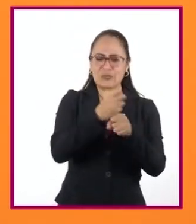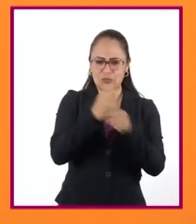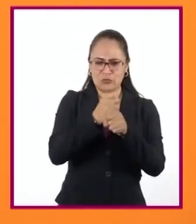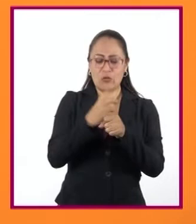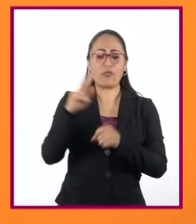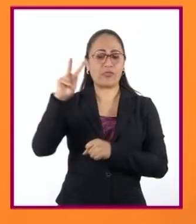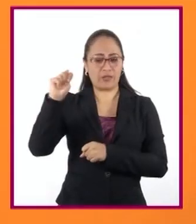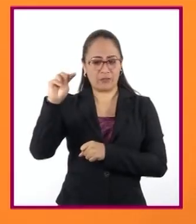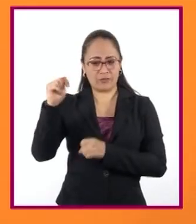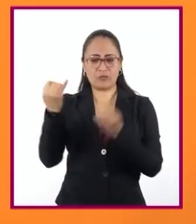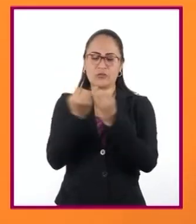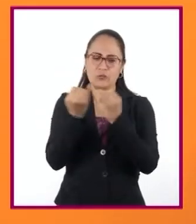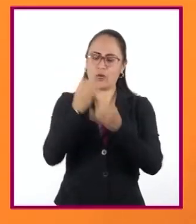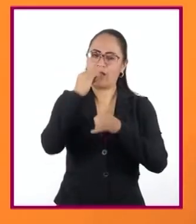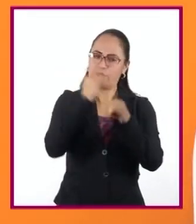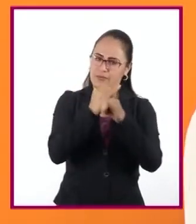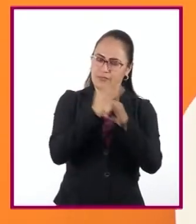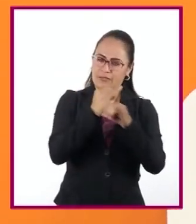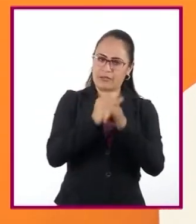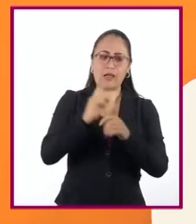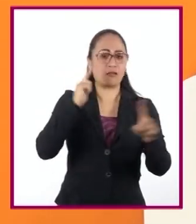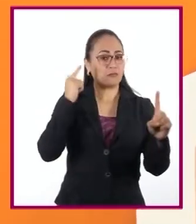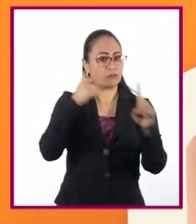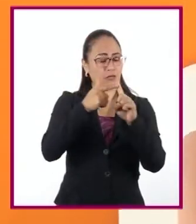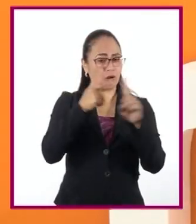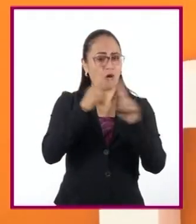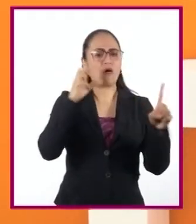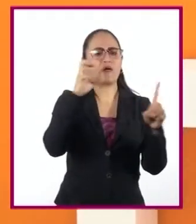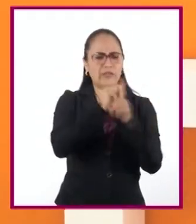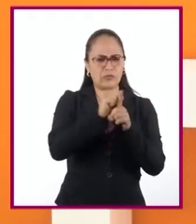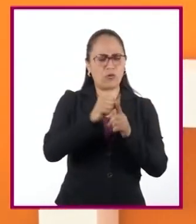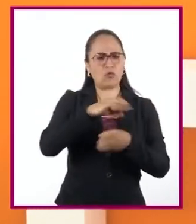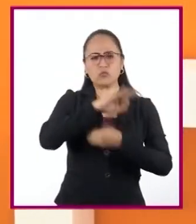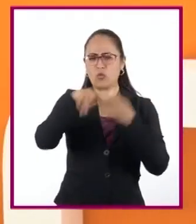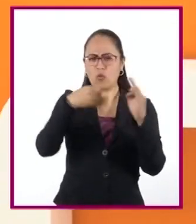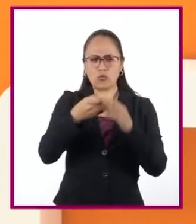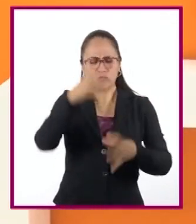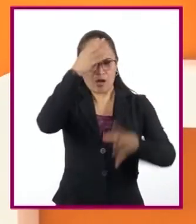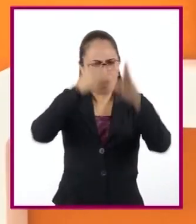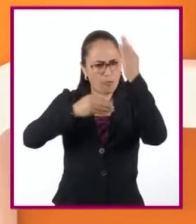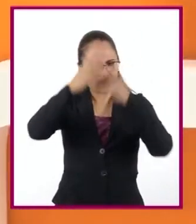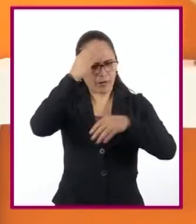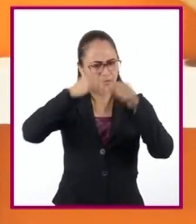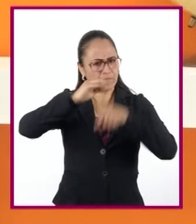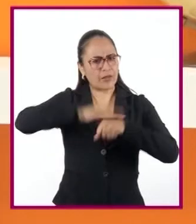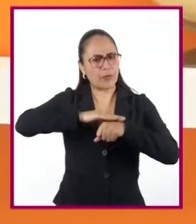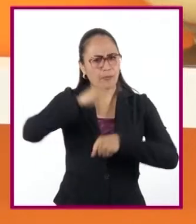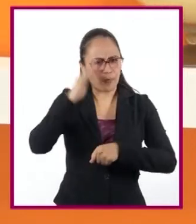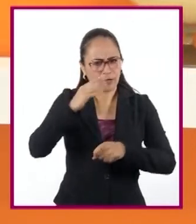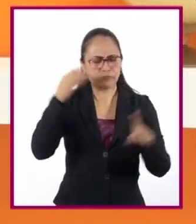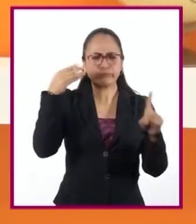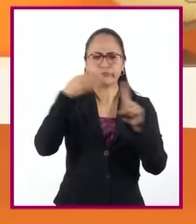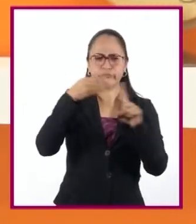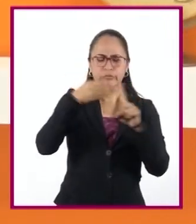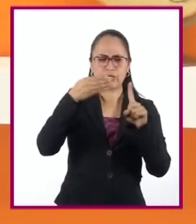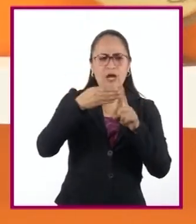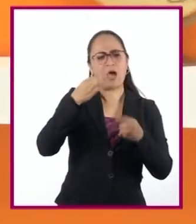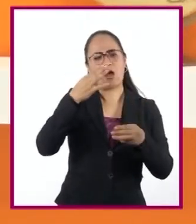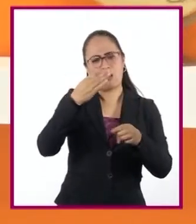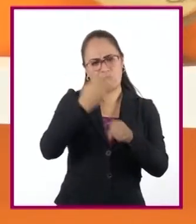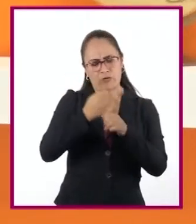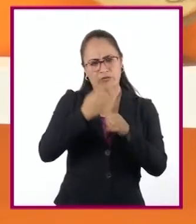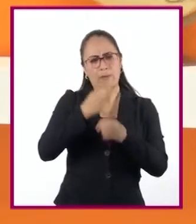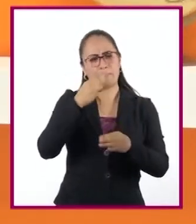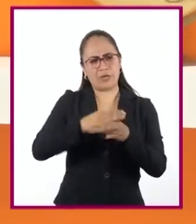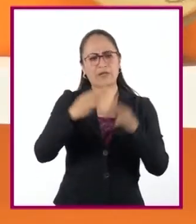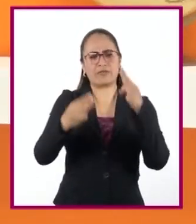línea. Recuerden que la finalidad es adquirir juntos nuevos aprendizajes correspondientes a la asignatura Historia,